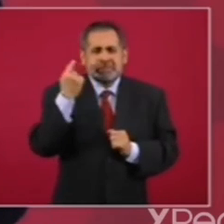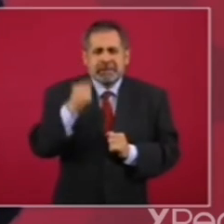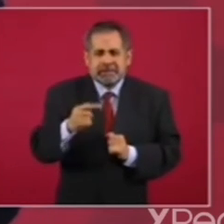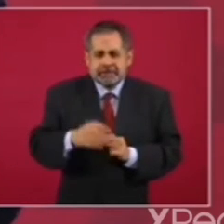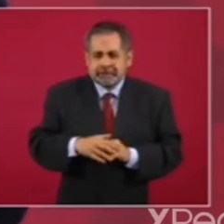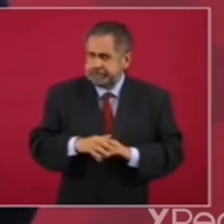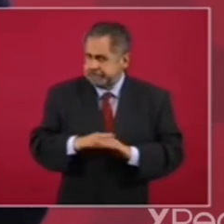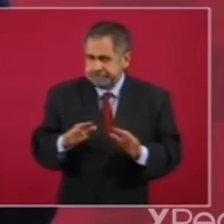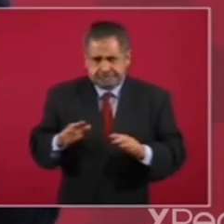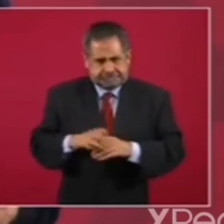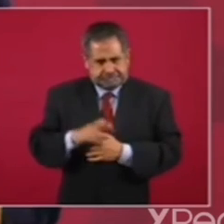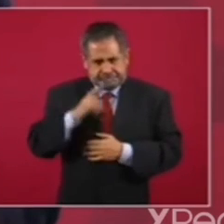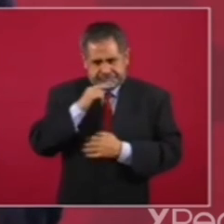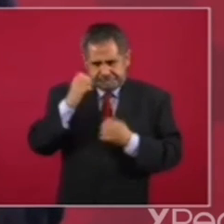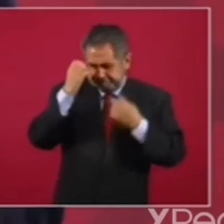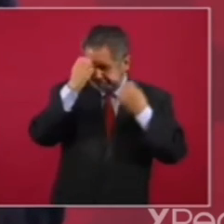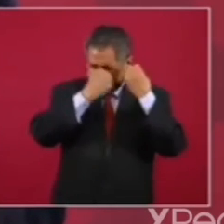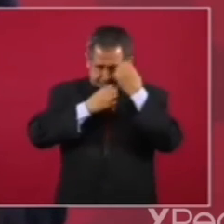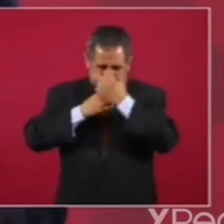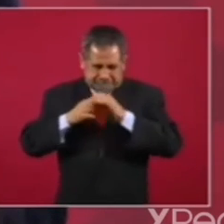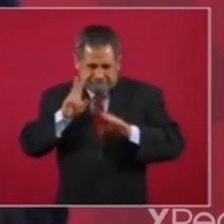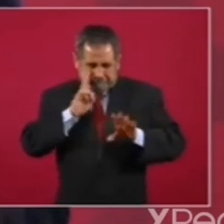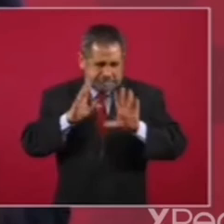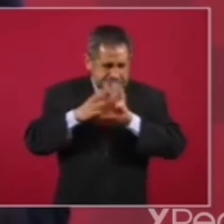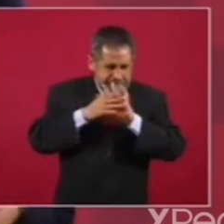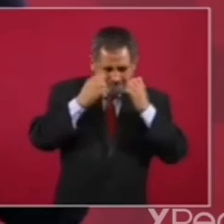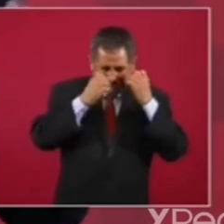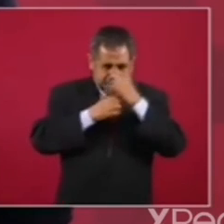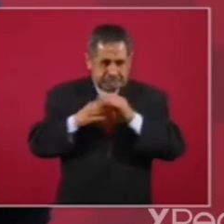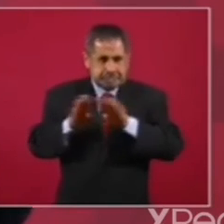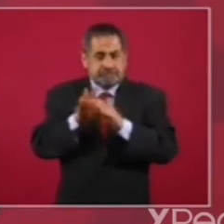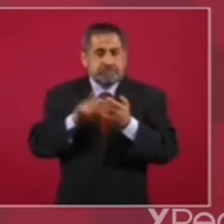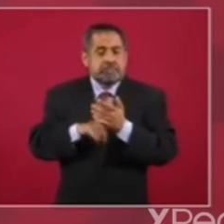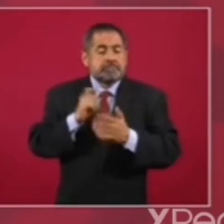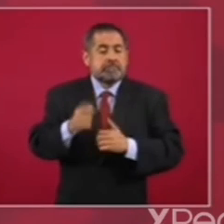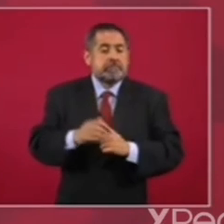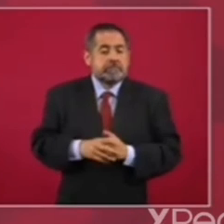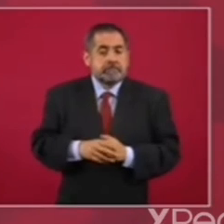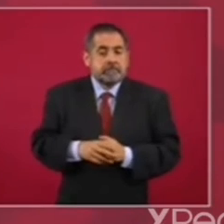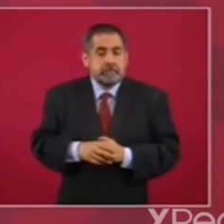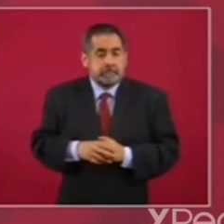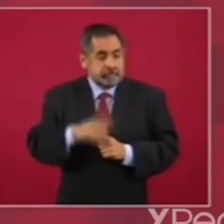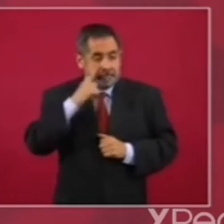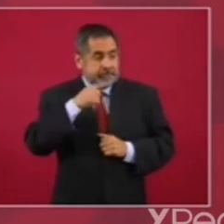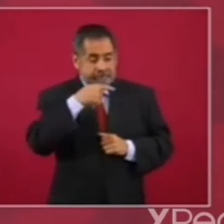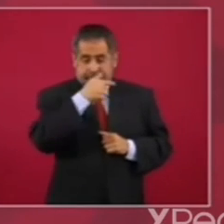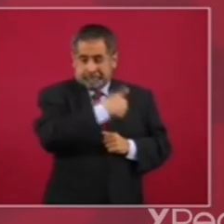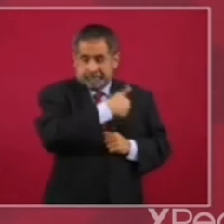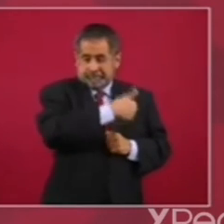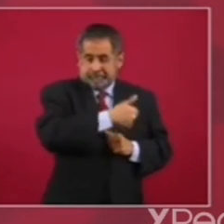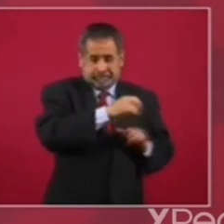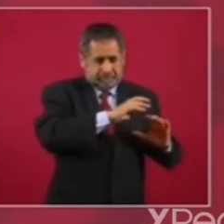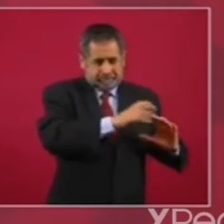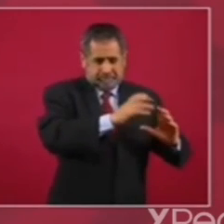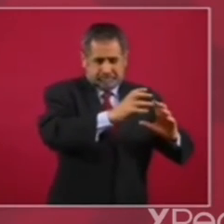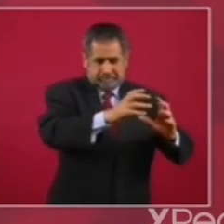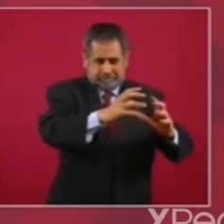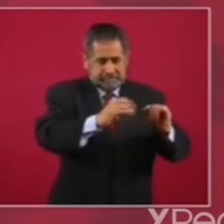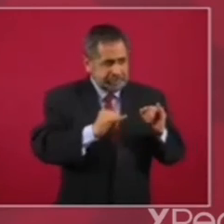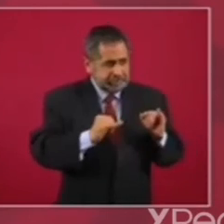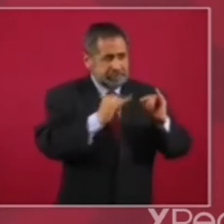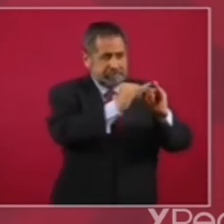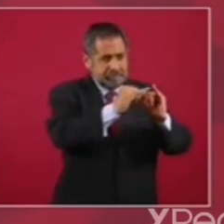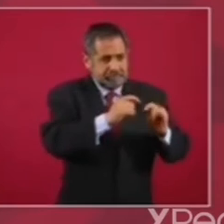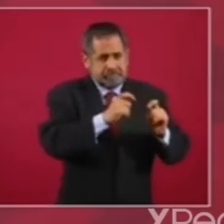Sería bueno hacer un análisis, una revisión, porque además cada organismo de estos,